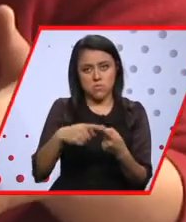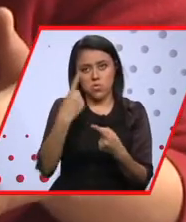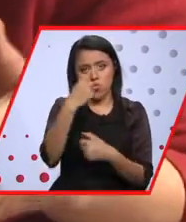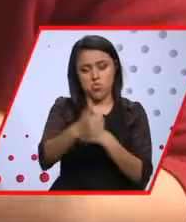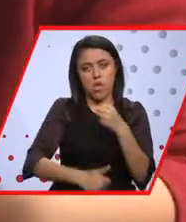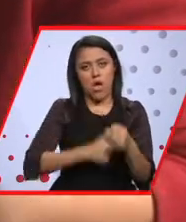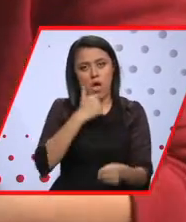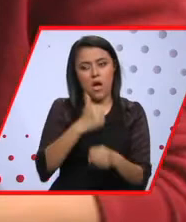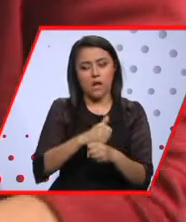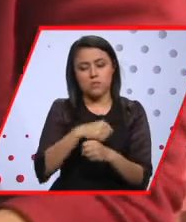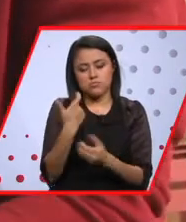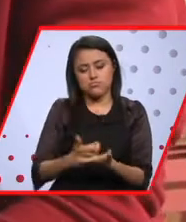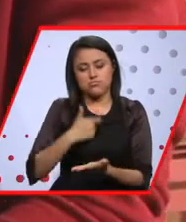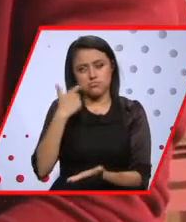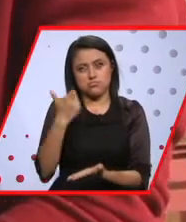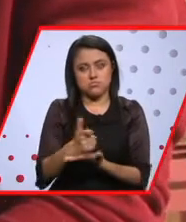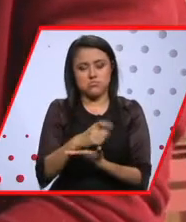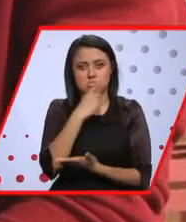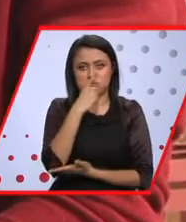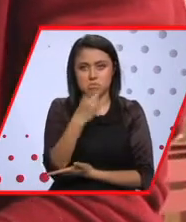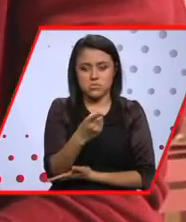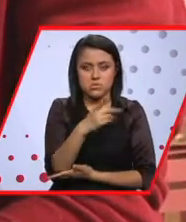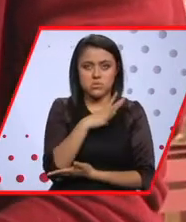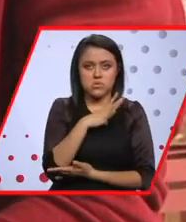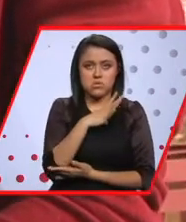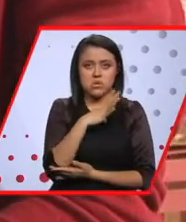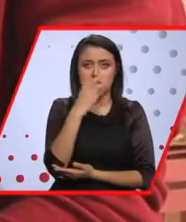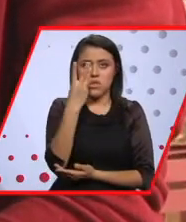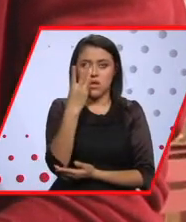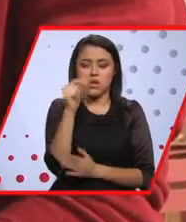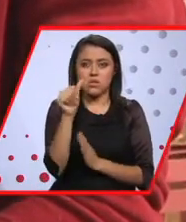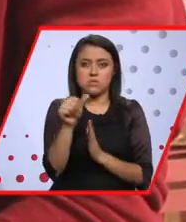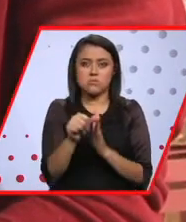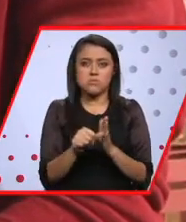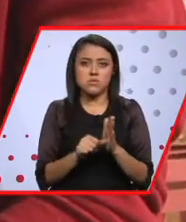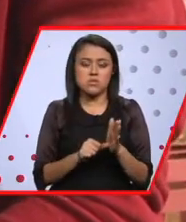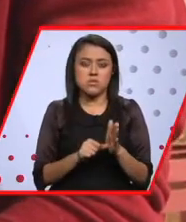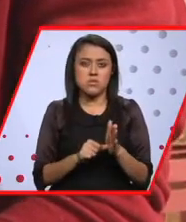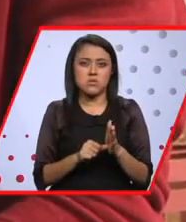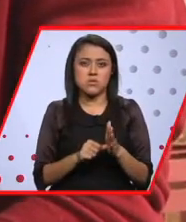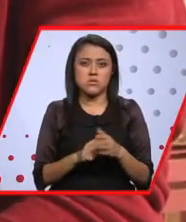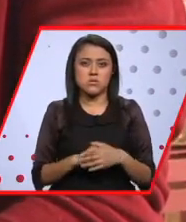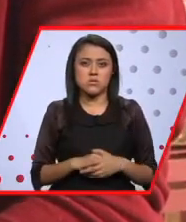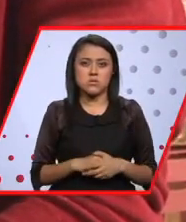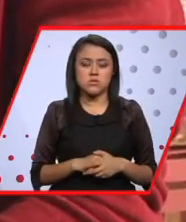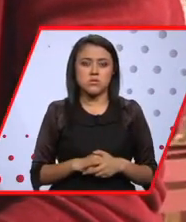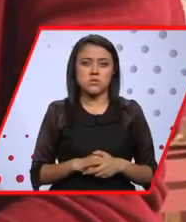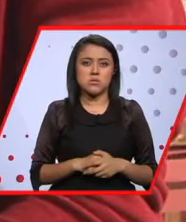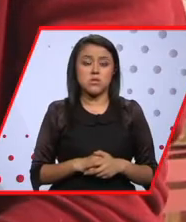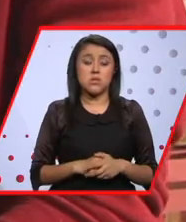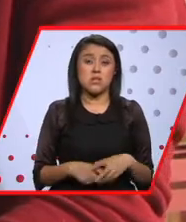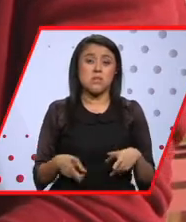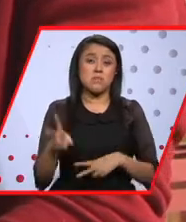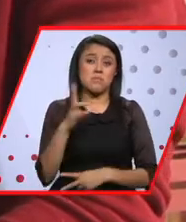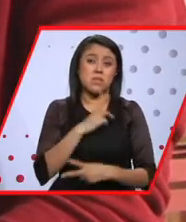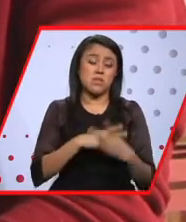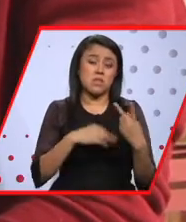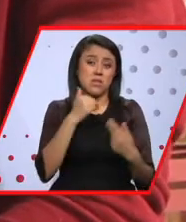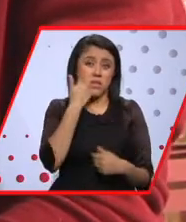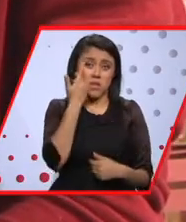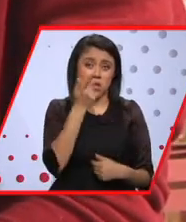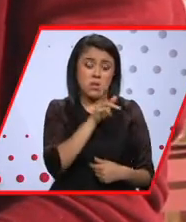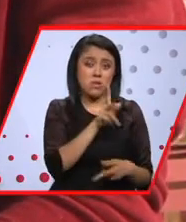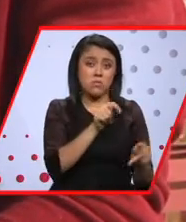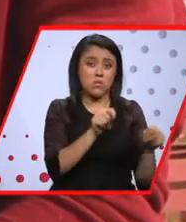año y resulta que pasando los 3 meses viene ella y quiere sacar tanto a su